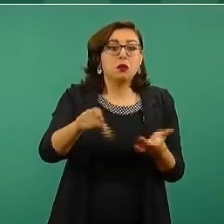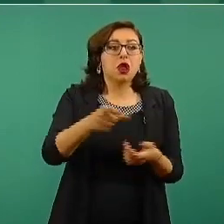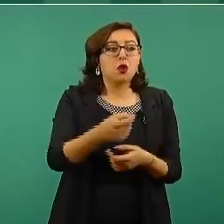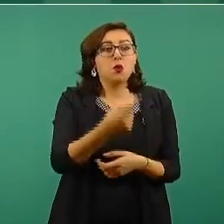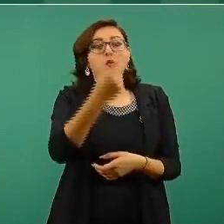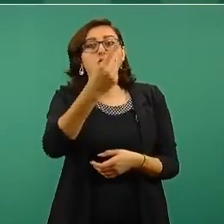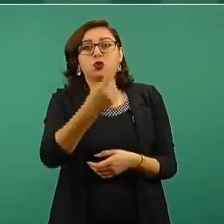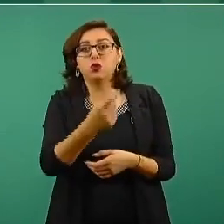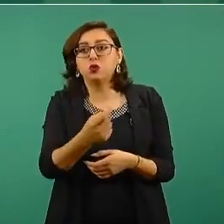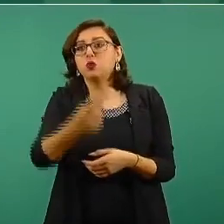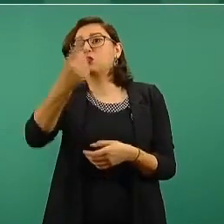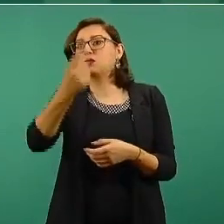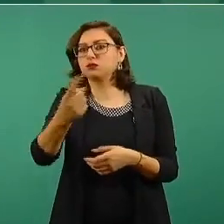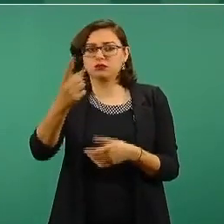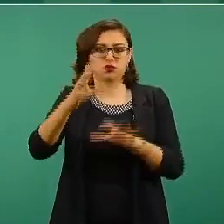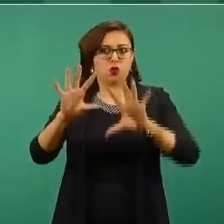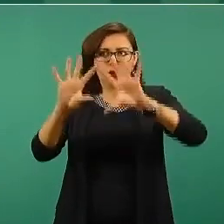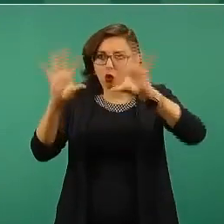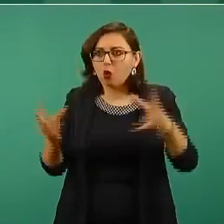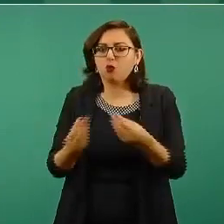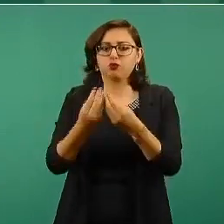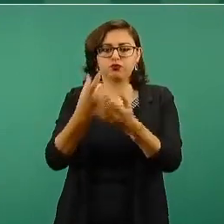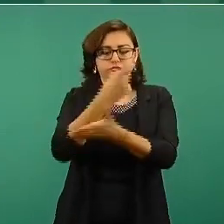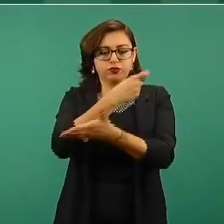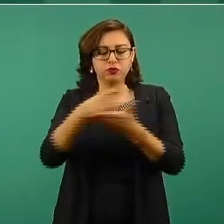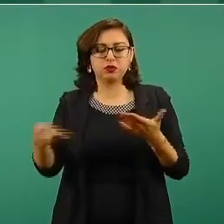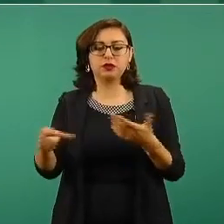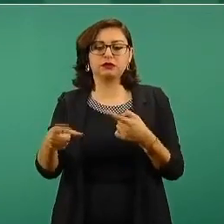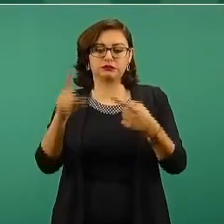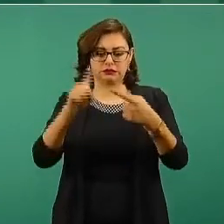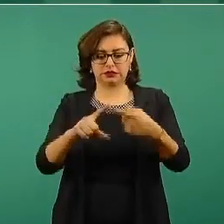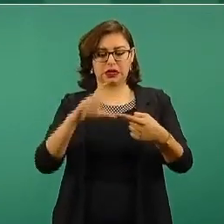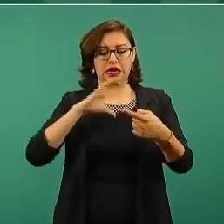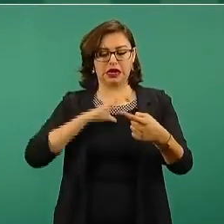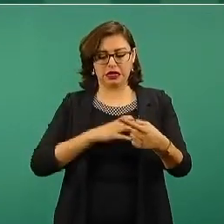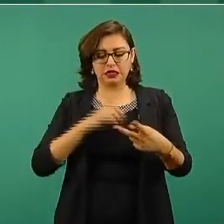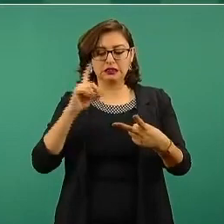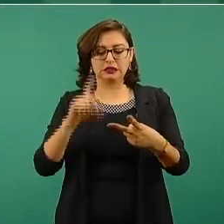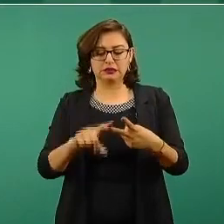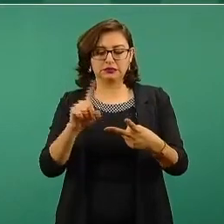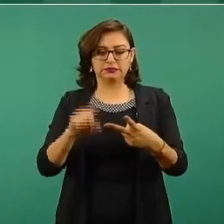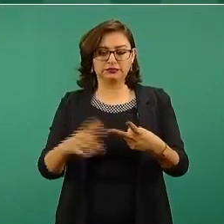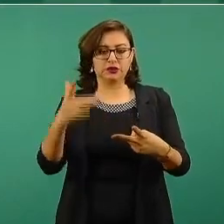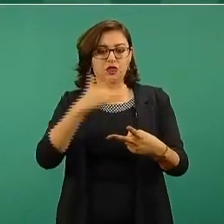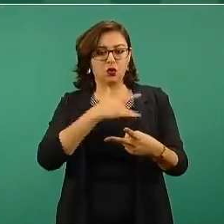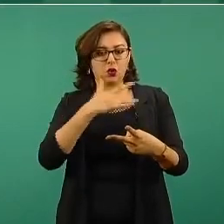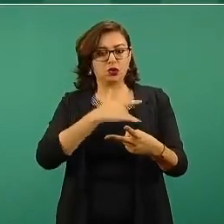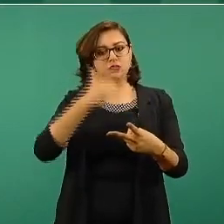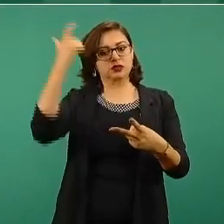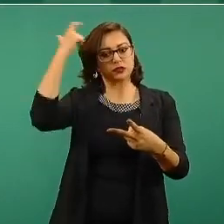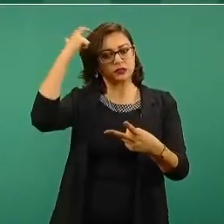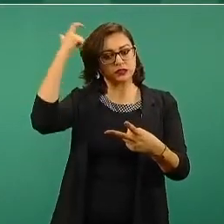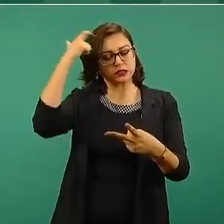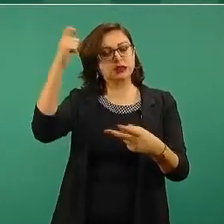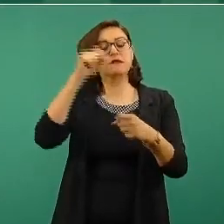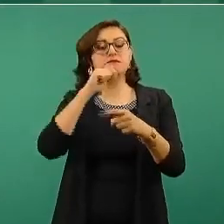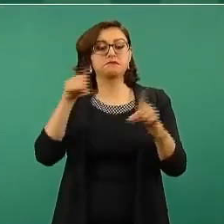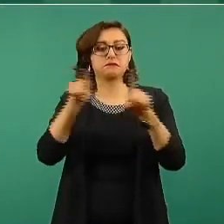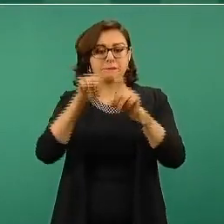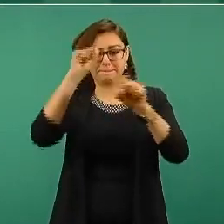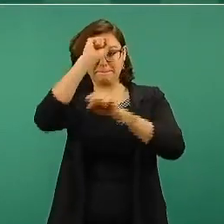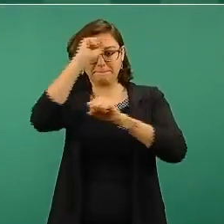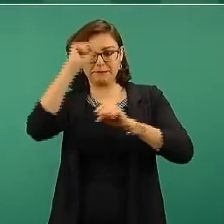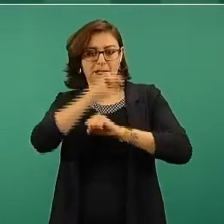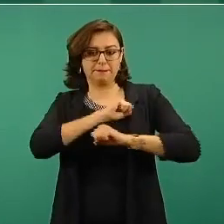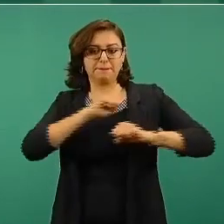son los de las enfermedades cardiovasculares, que ustedes saben que ocupan una de las tasas de mortalidad más